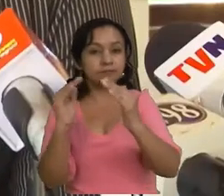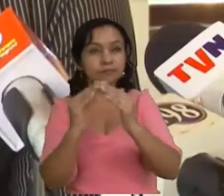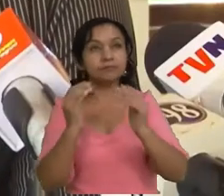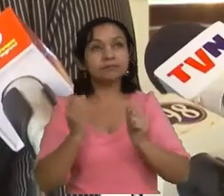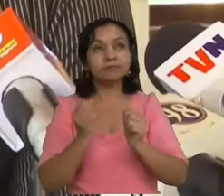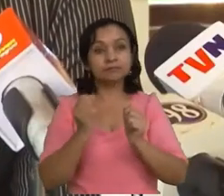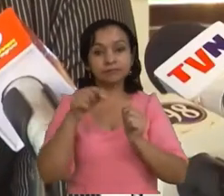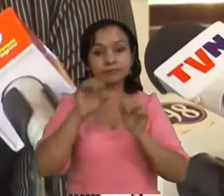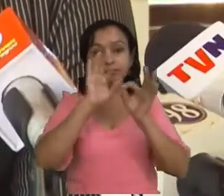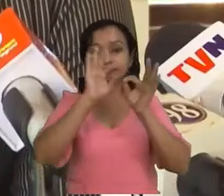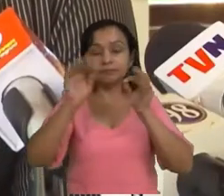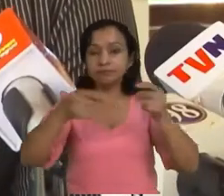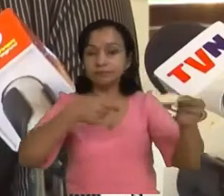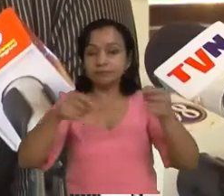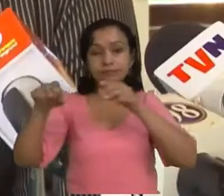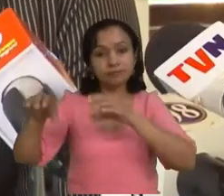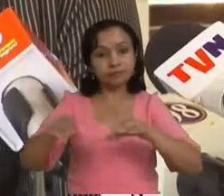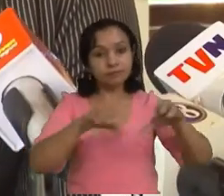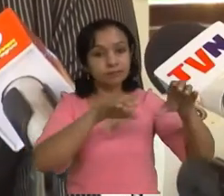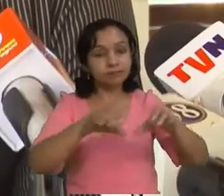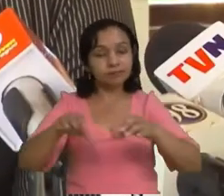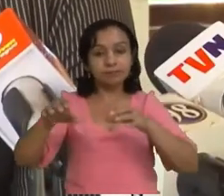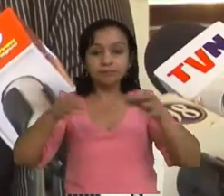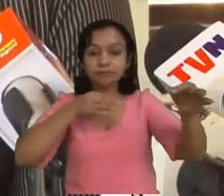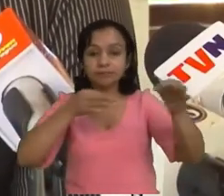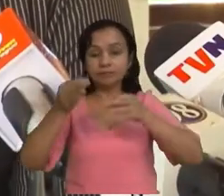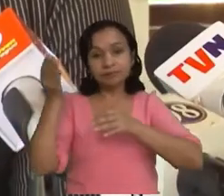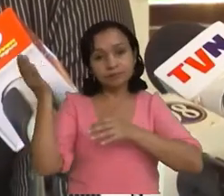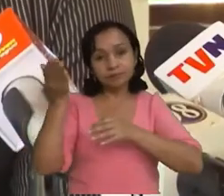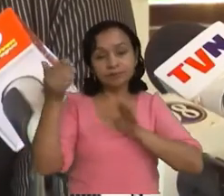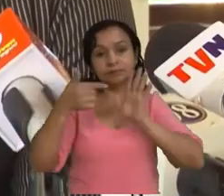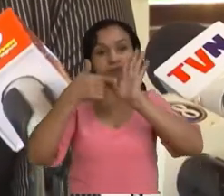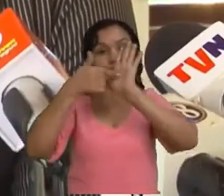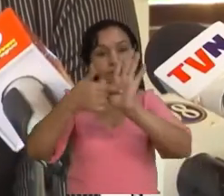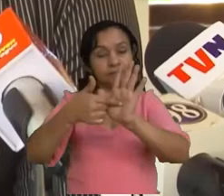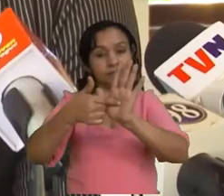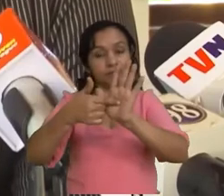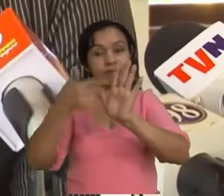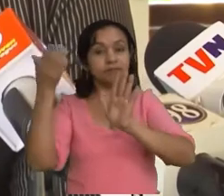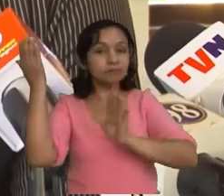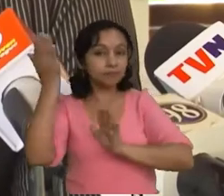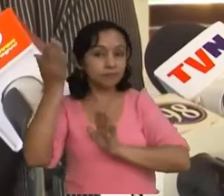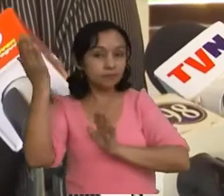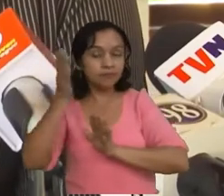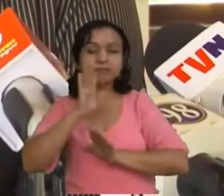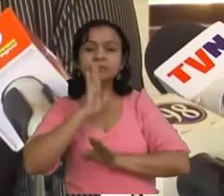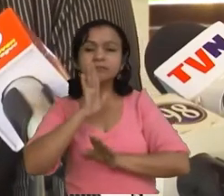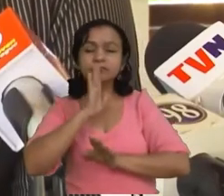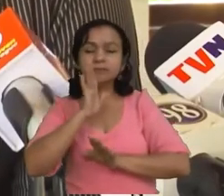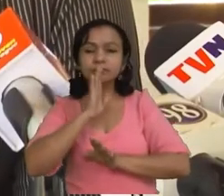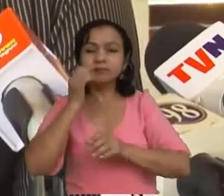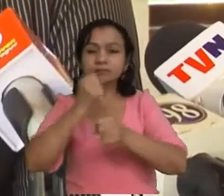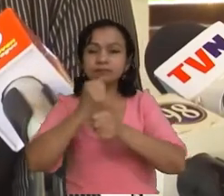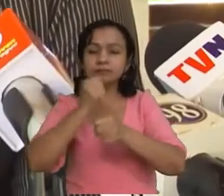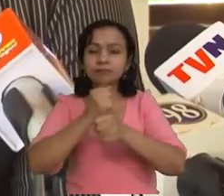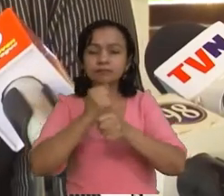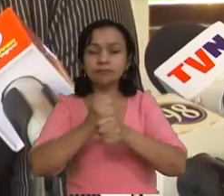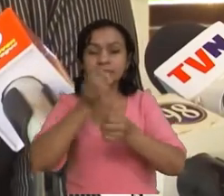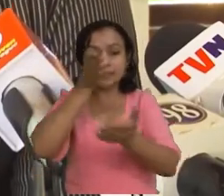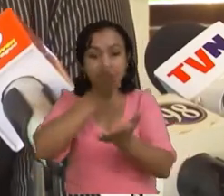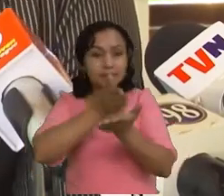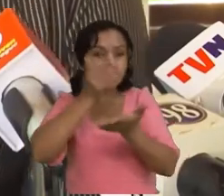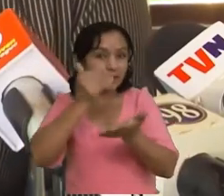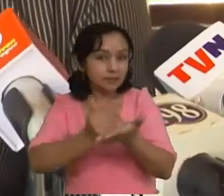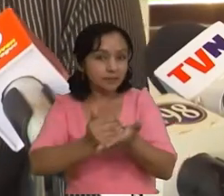esta feria tendremos actividades diversas como charlas demostrativas. Por ejemplo, tendremos una charla de una elaboración de deditos de queso,